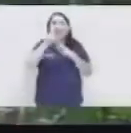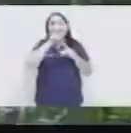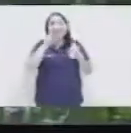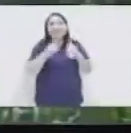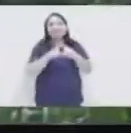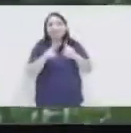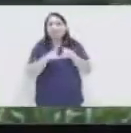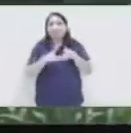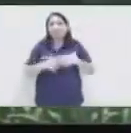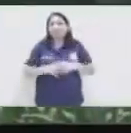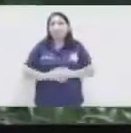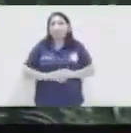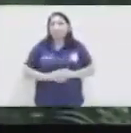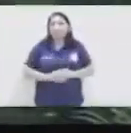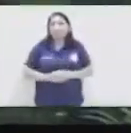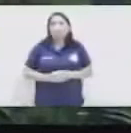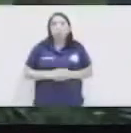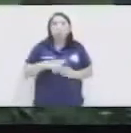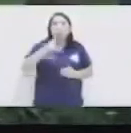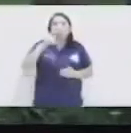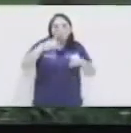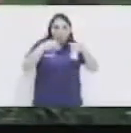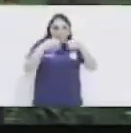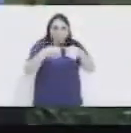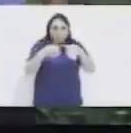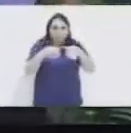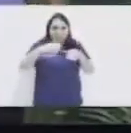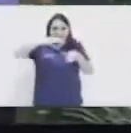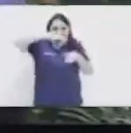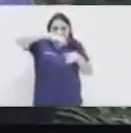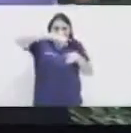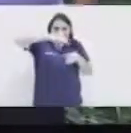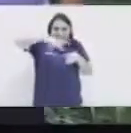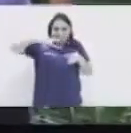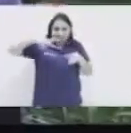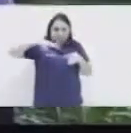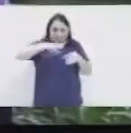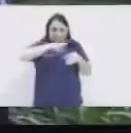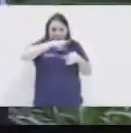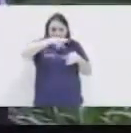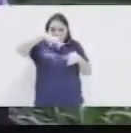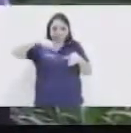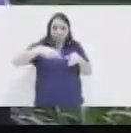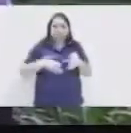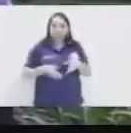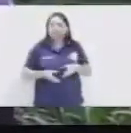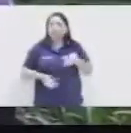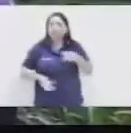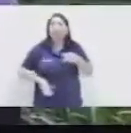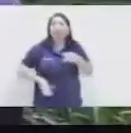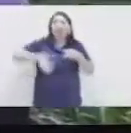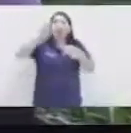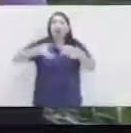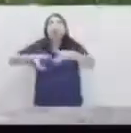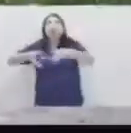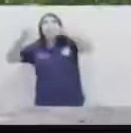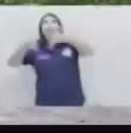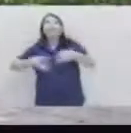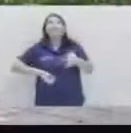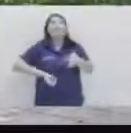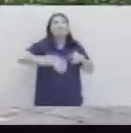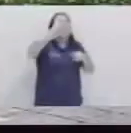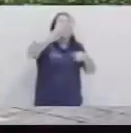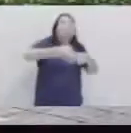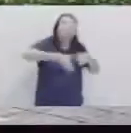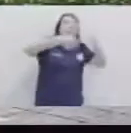cortar un bote. Podemos ir desplazándonos, se reduce más el espacio, entonces